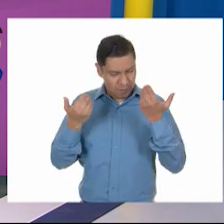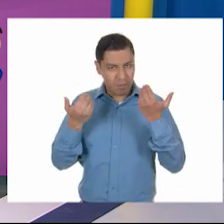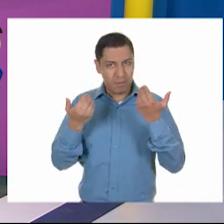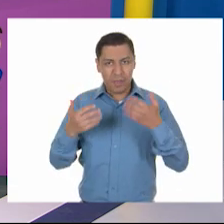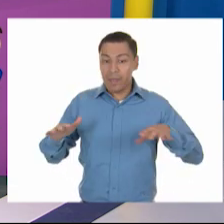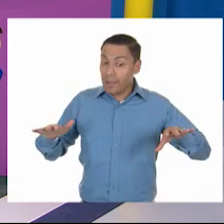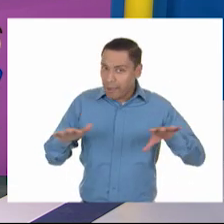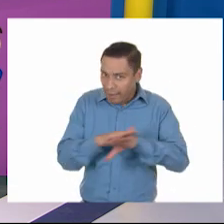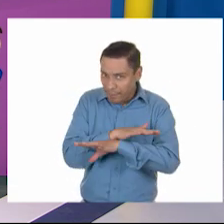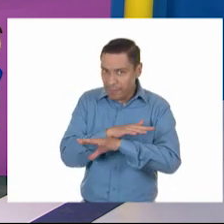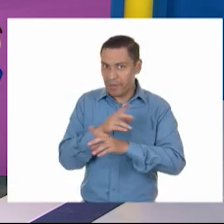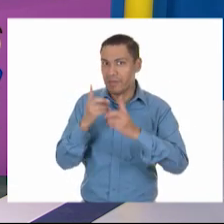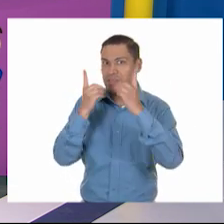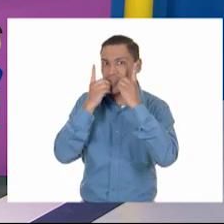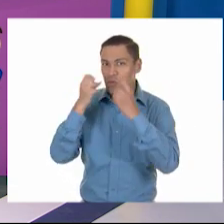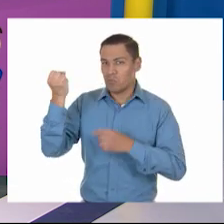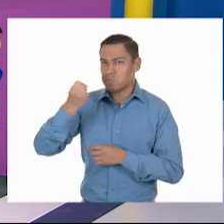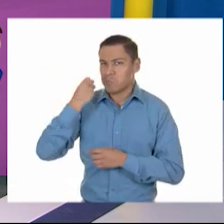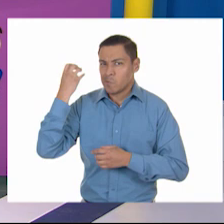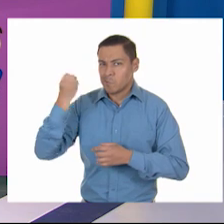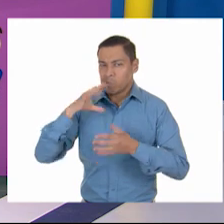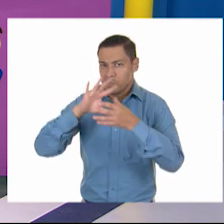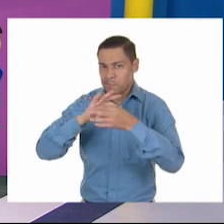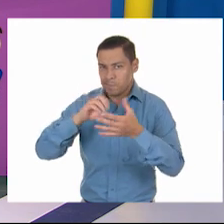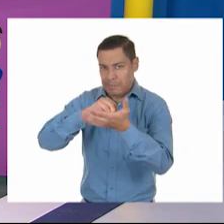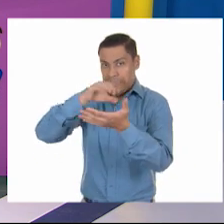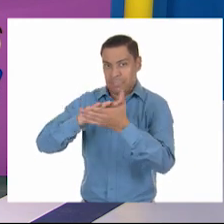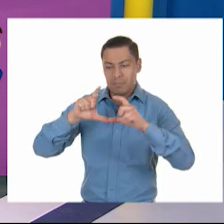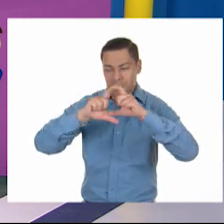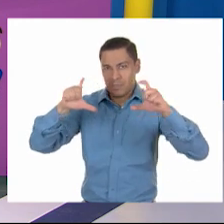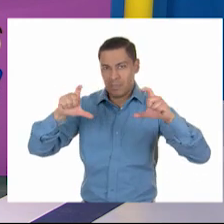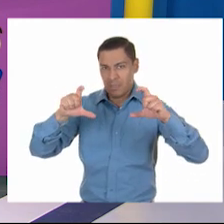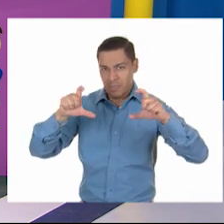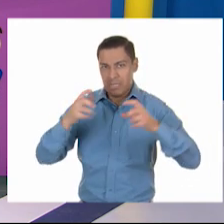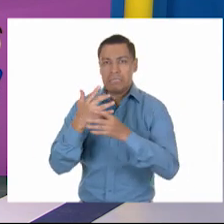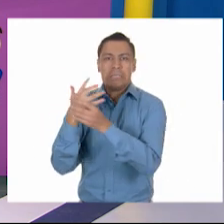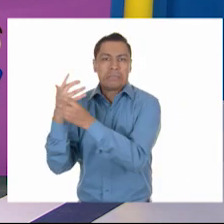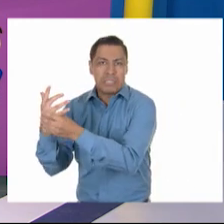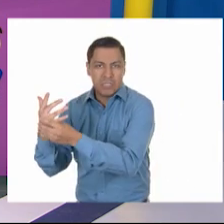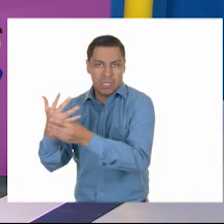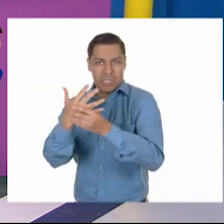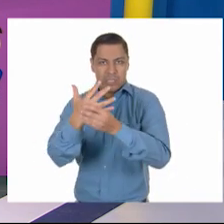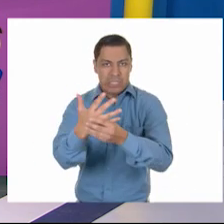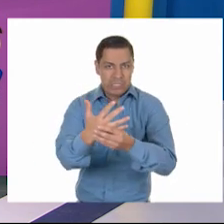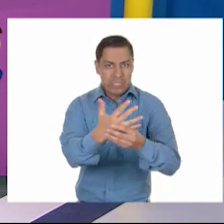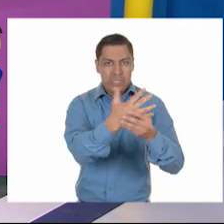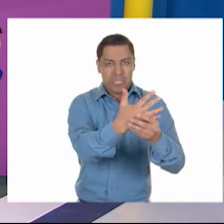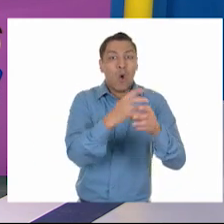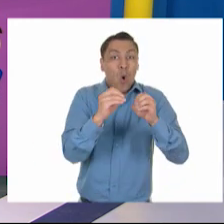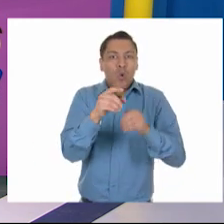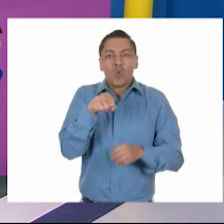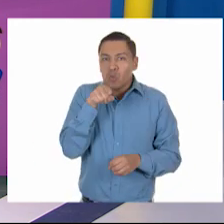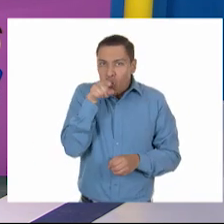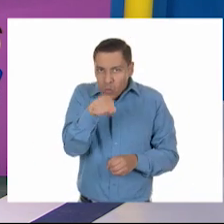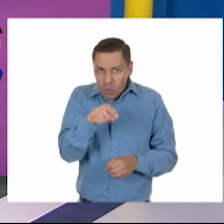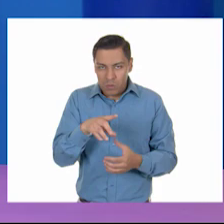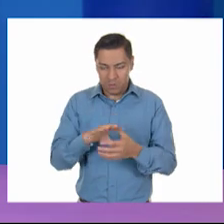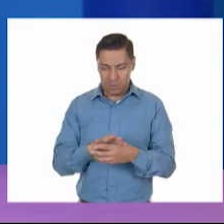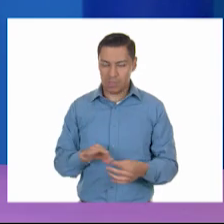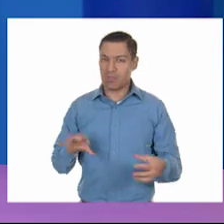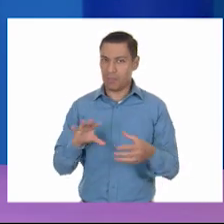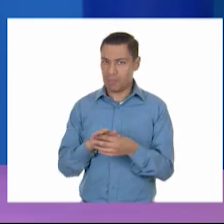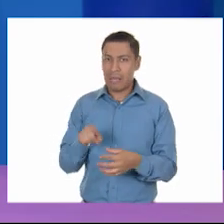hay que cambiar el discurso a tercera persona. Es decir, que vamos a decir lo que el astronauta dijo, ¿no? Lo que comentó.